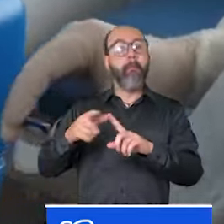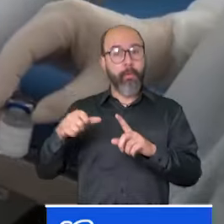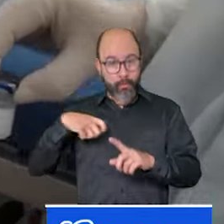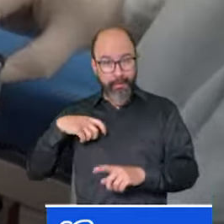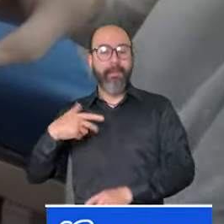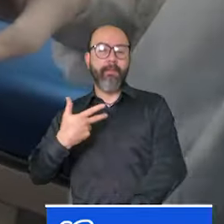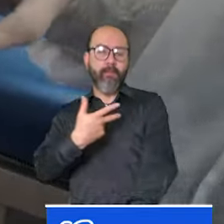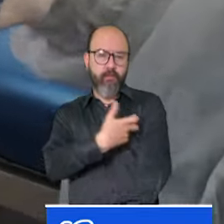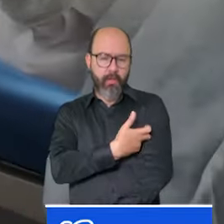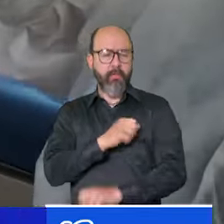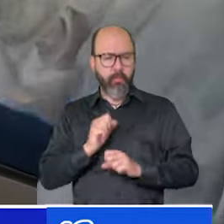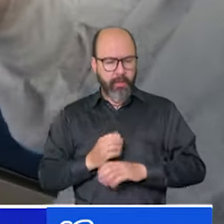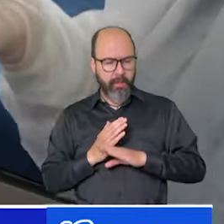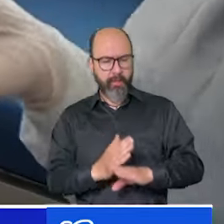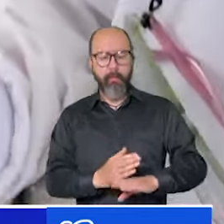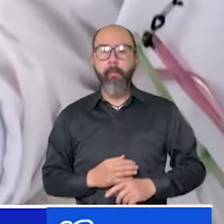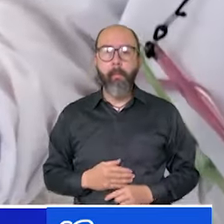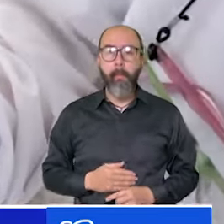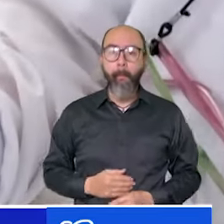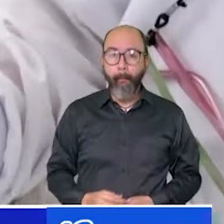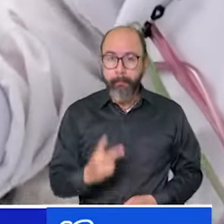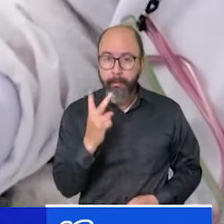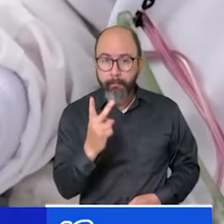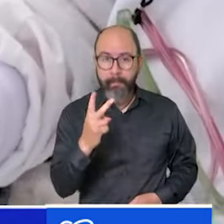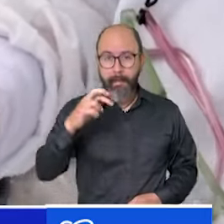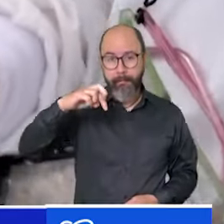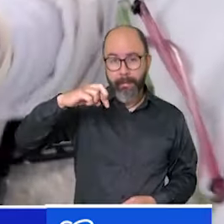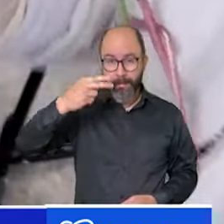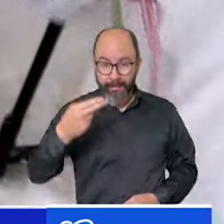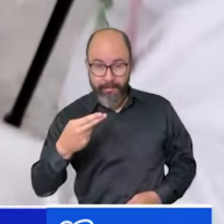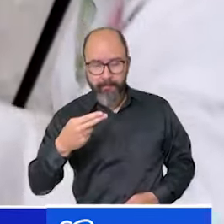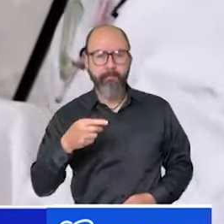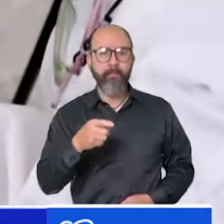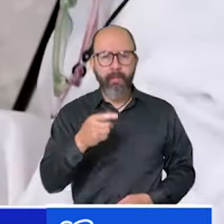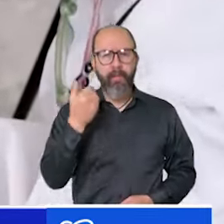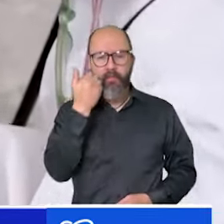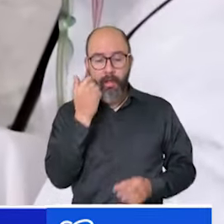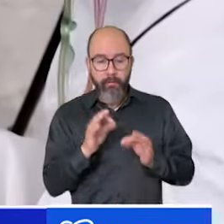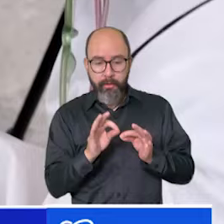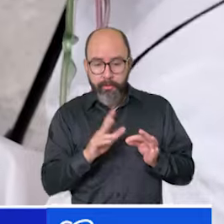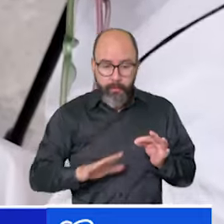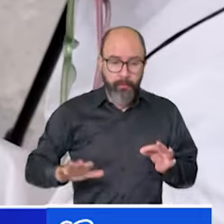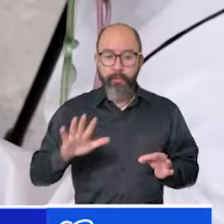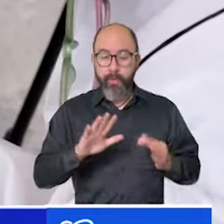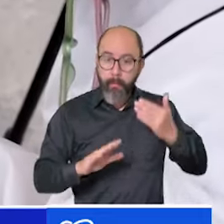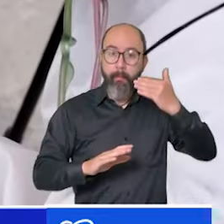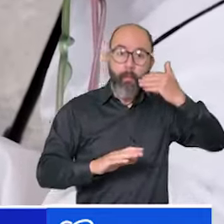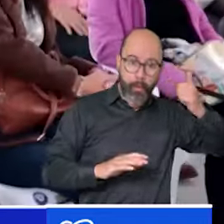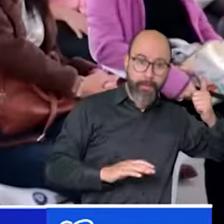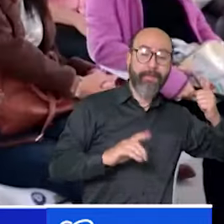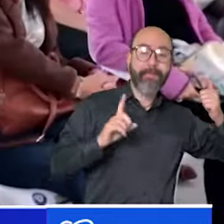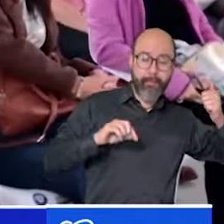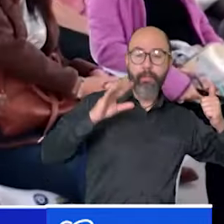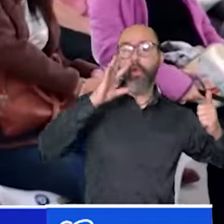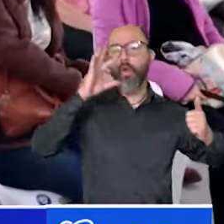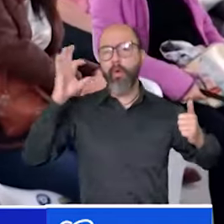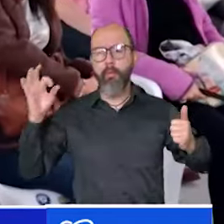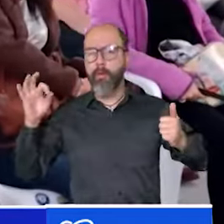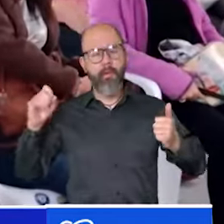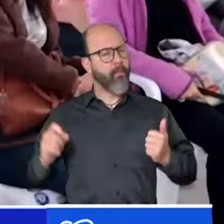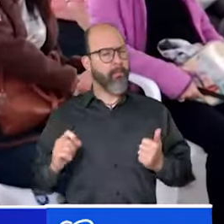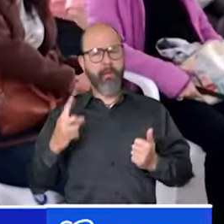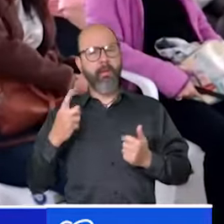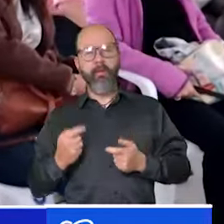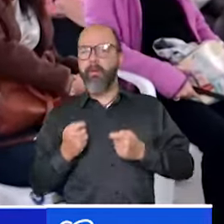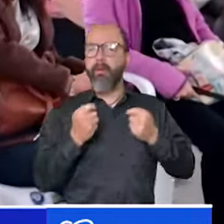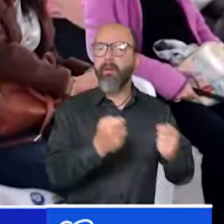el virus del papiloma humano bph es una infección viral que afecta no solo a las mujeres sino también a los hombres y se transmite principalmente a